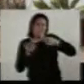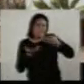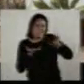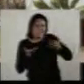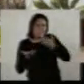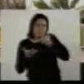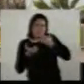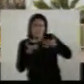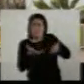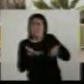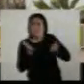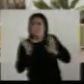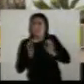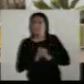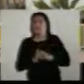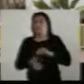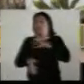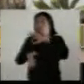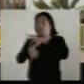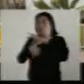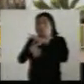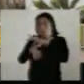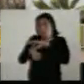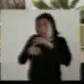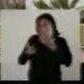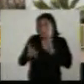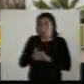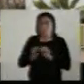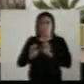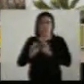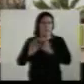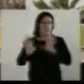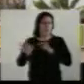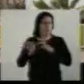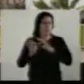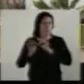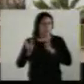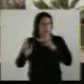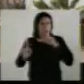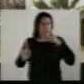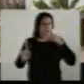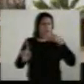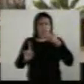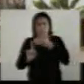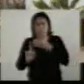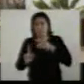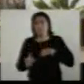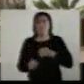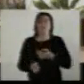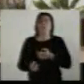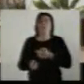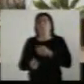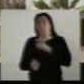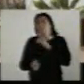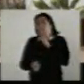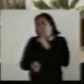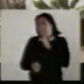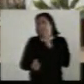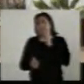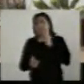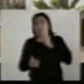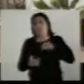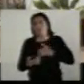¿no? Y bueno, ahí fueron los médicos muy claros, directos, mi padre, mi madre y yo en brazos de mi